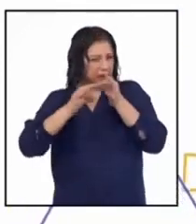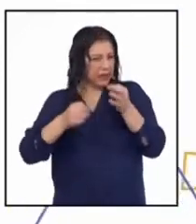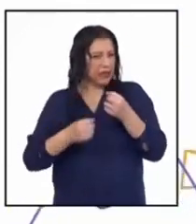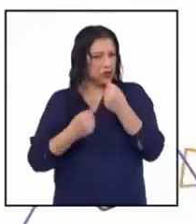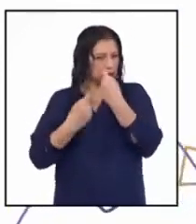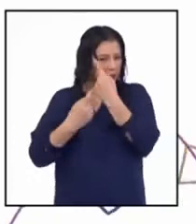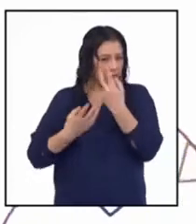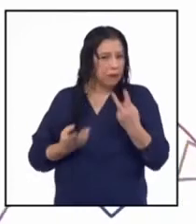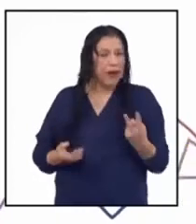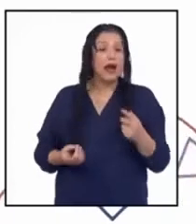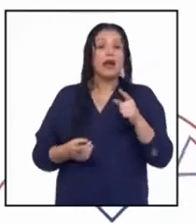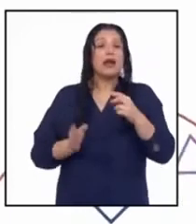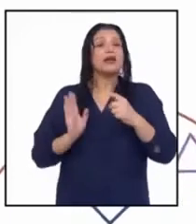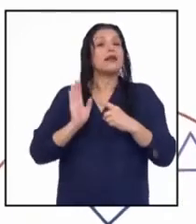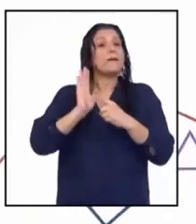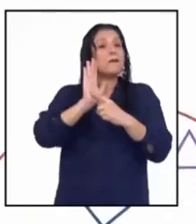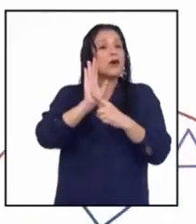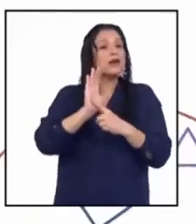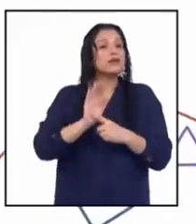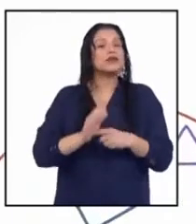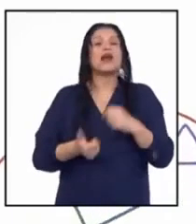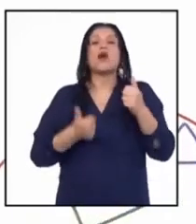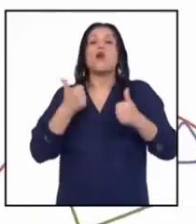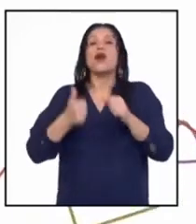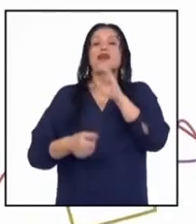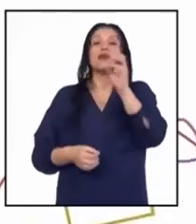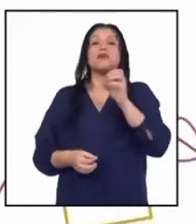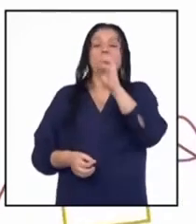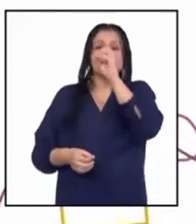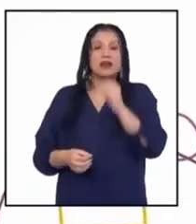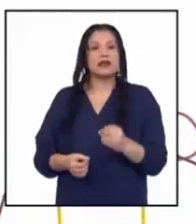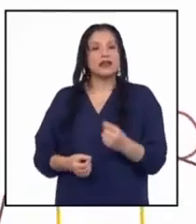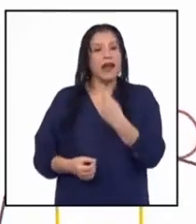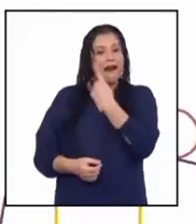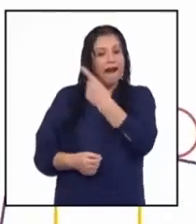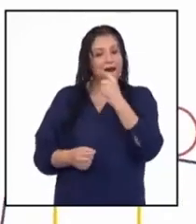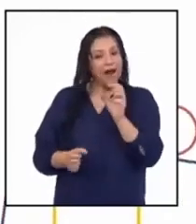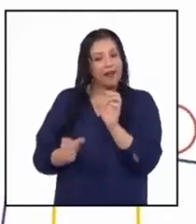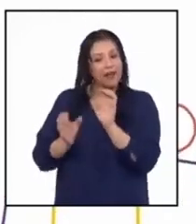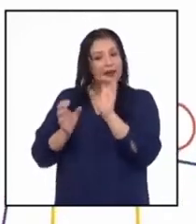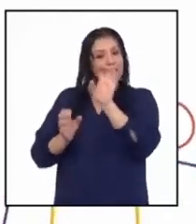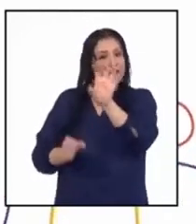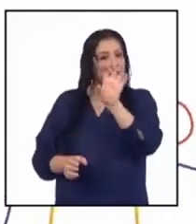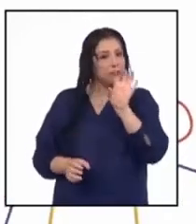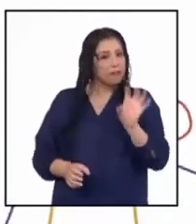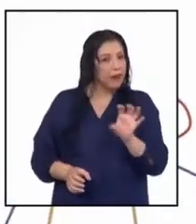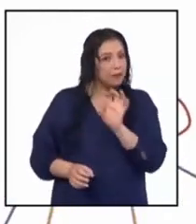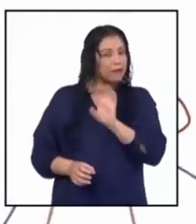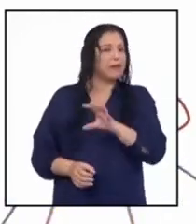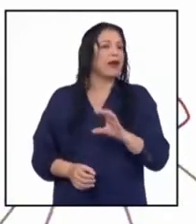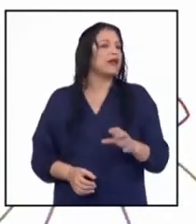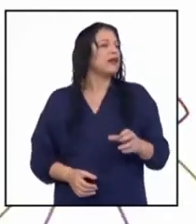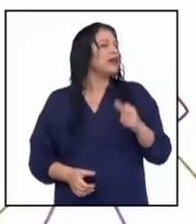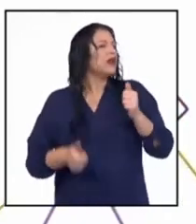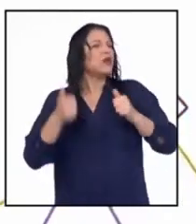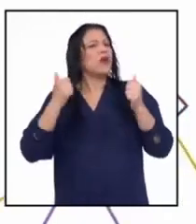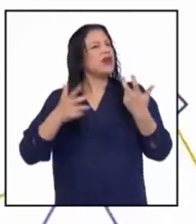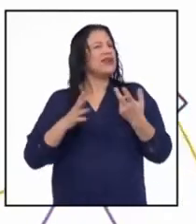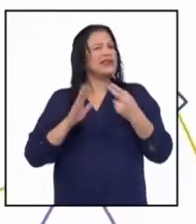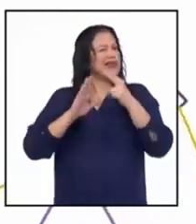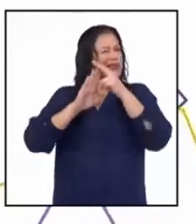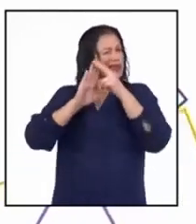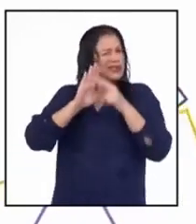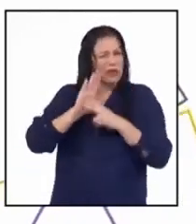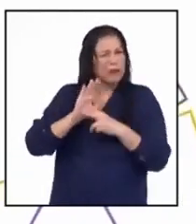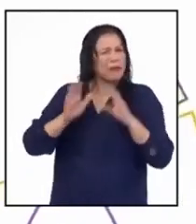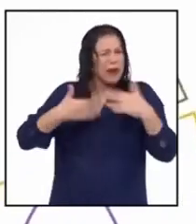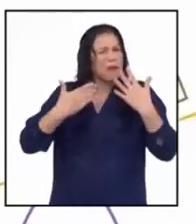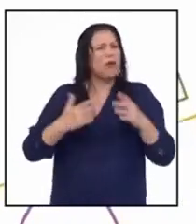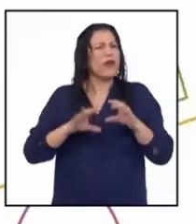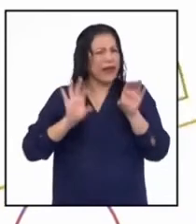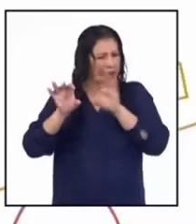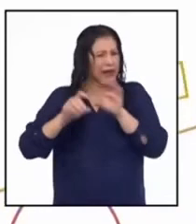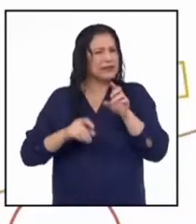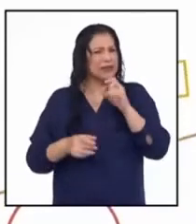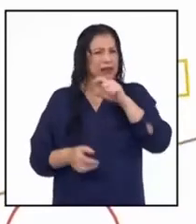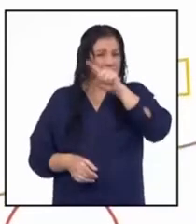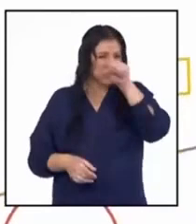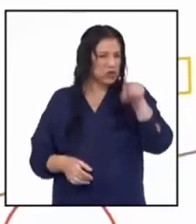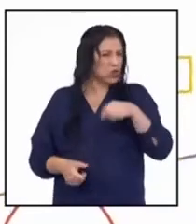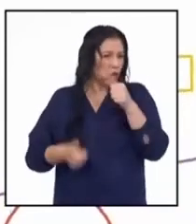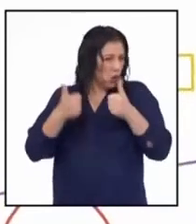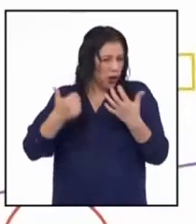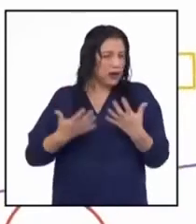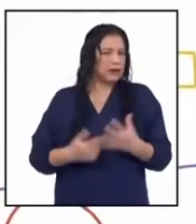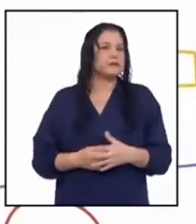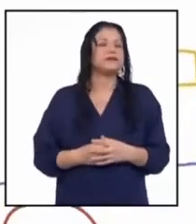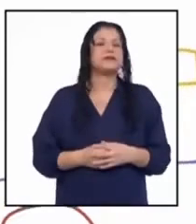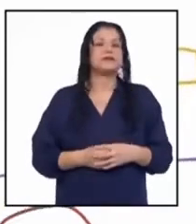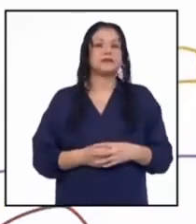Muestra la proporción que le corresponde a cada categoría. ¿Qué se debe tomar en cuenta para construir un gráfico circular?